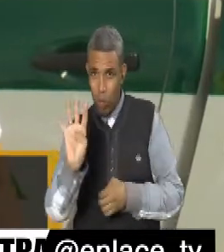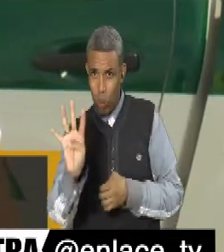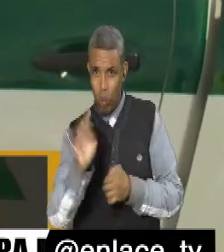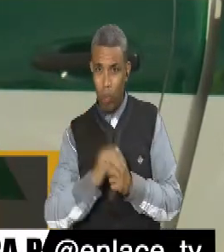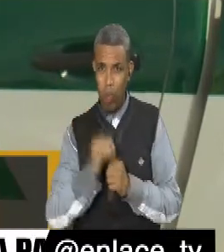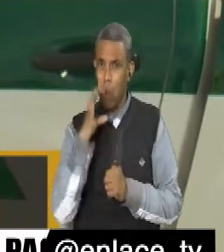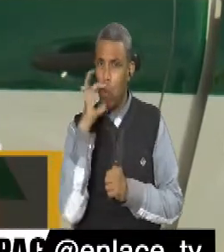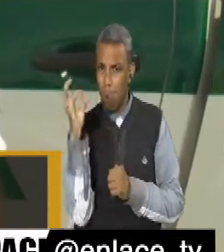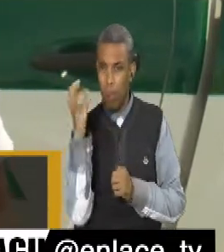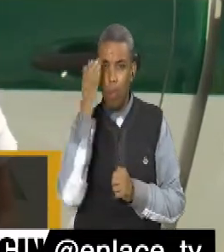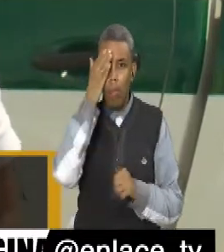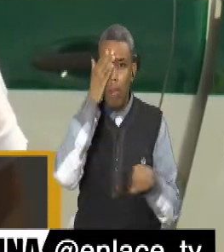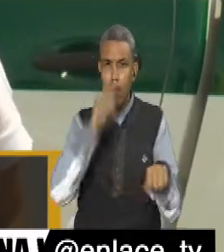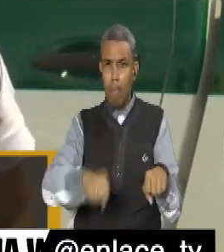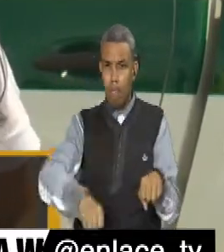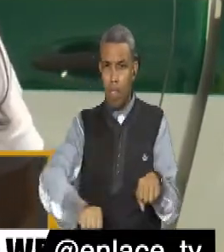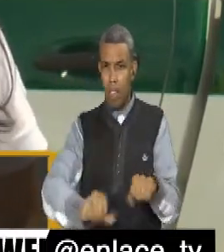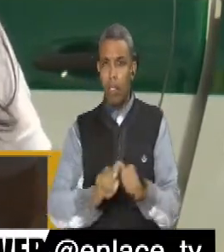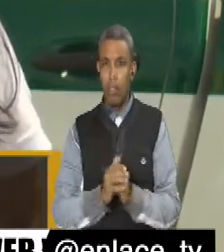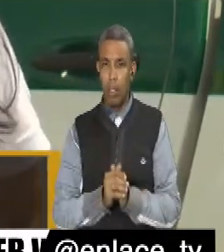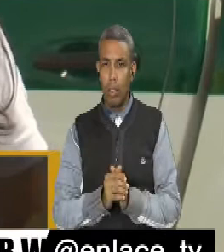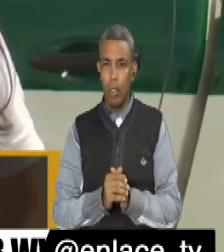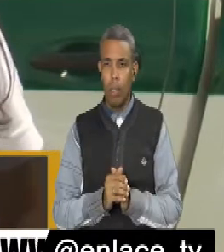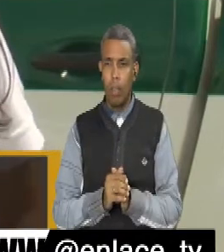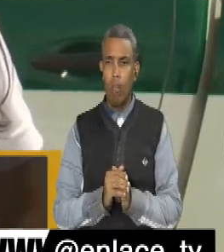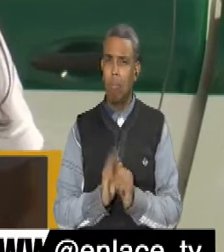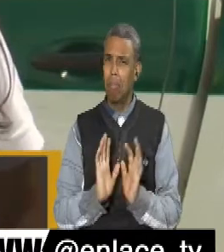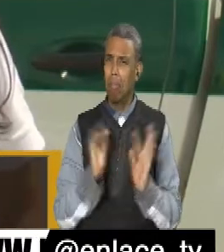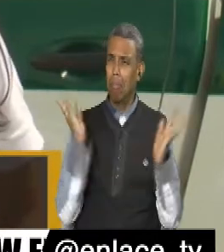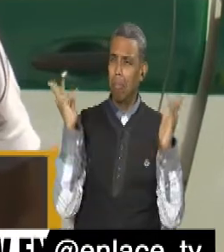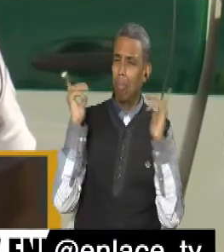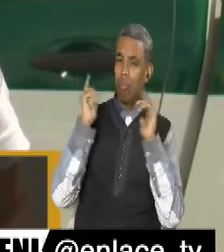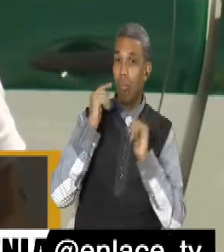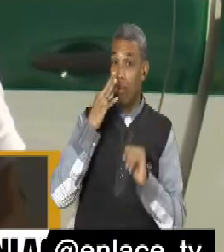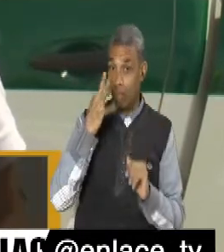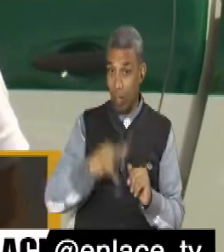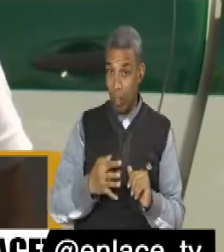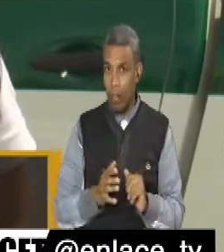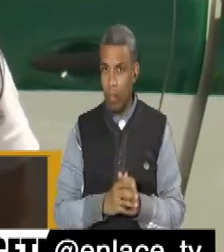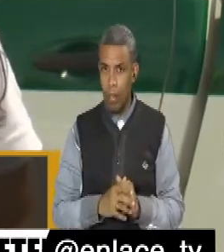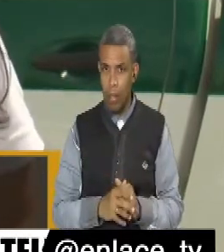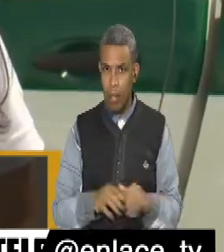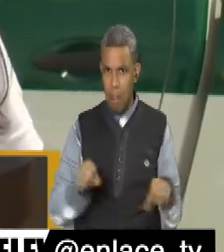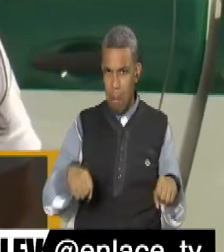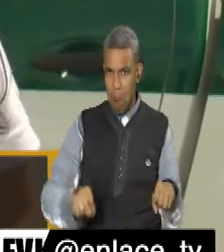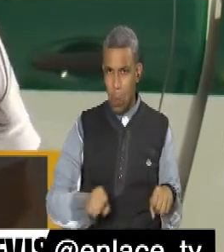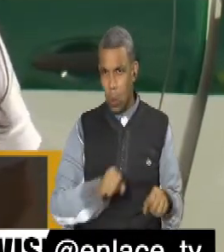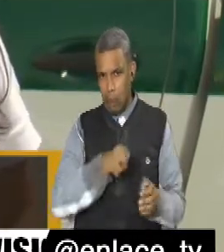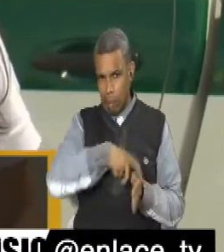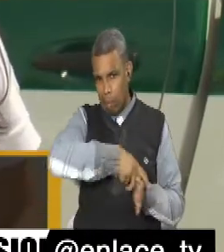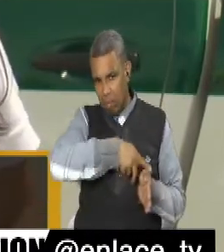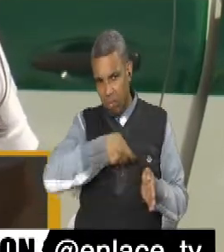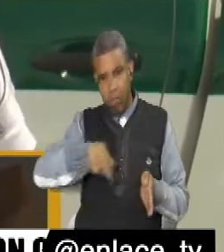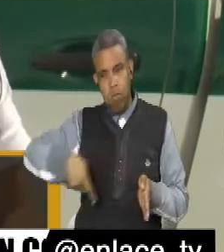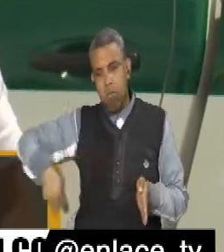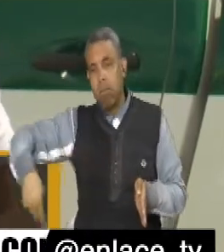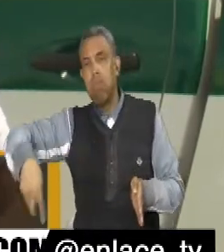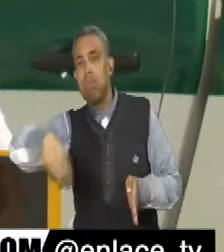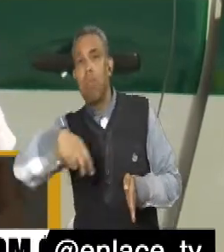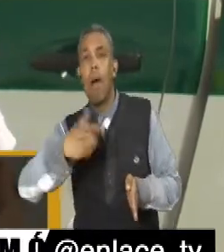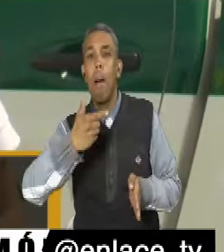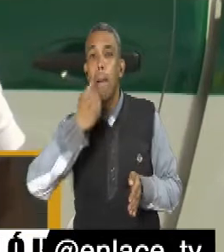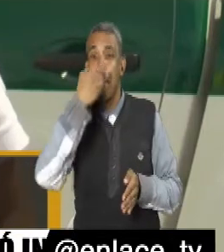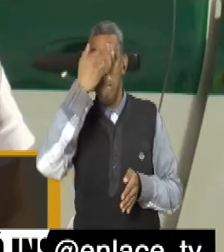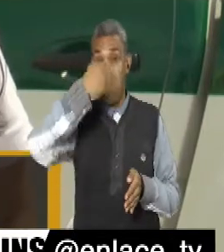trabaja como transportador informal, según las autoridades, ingresó hasta una buseta de servicio público y golpeó a un menor